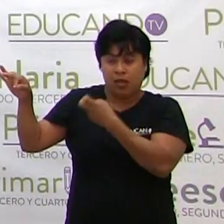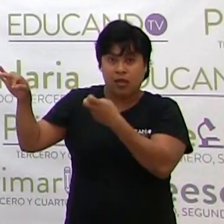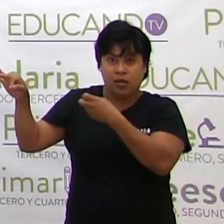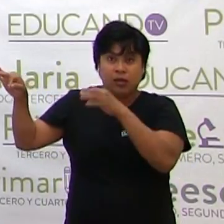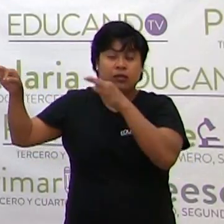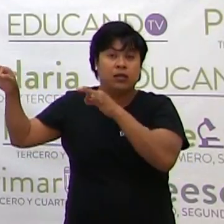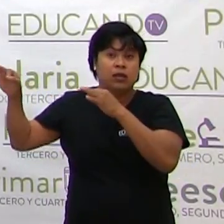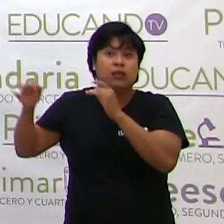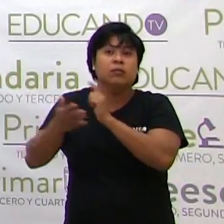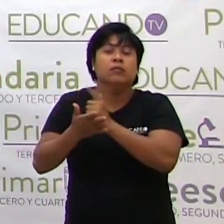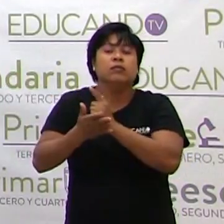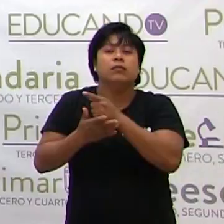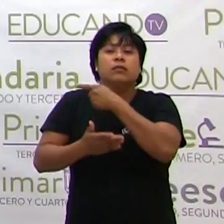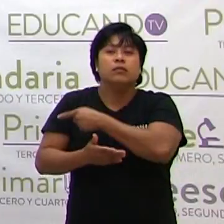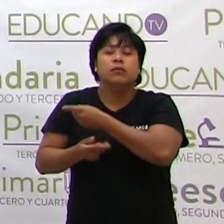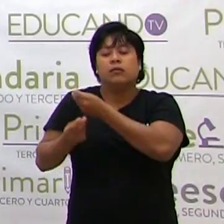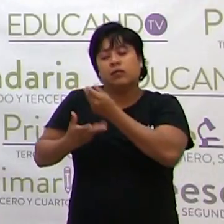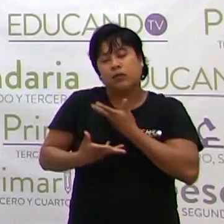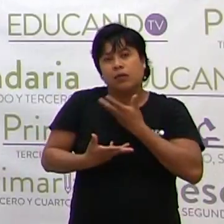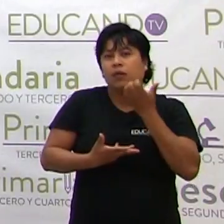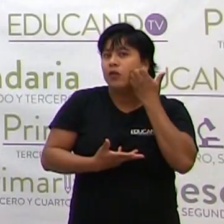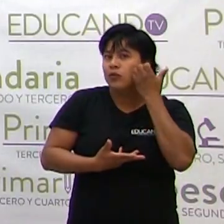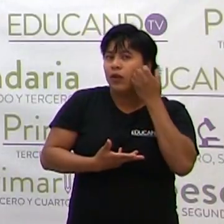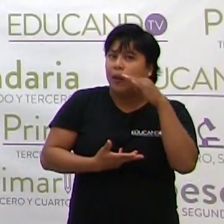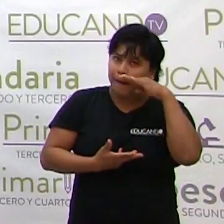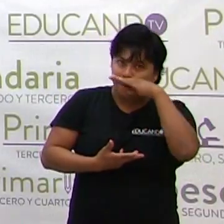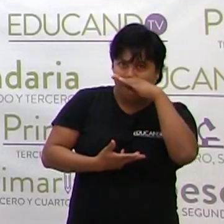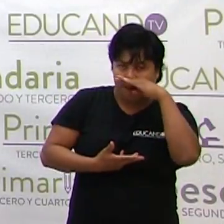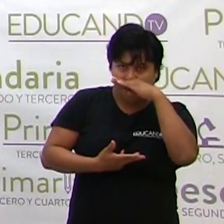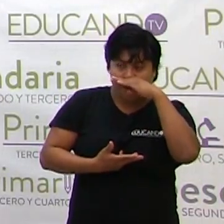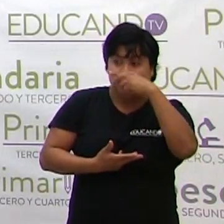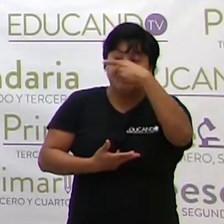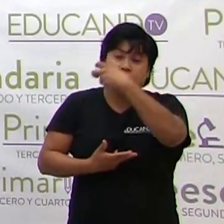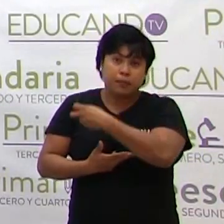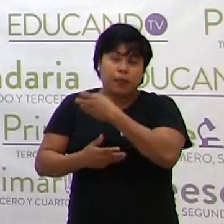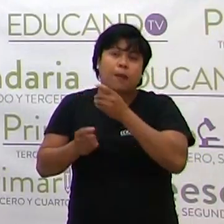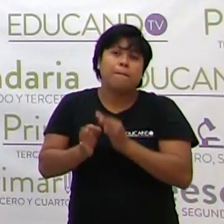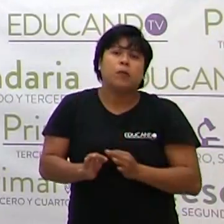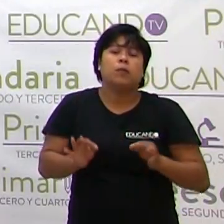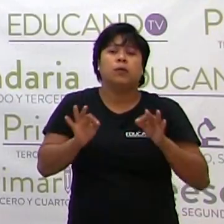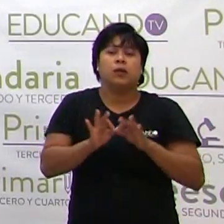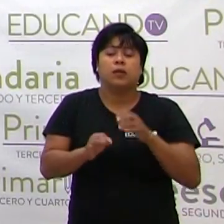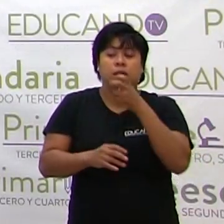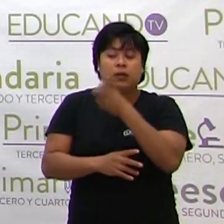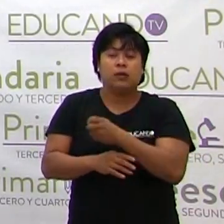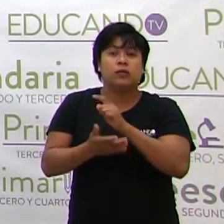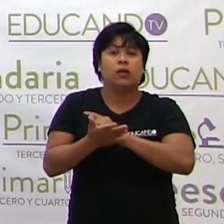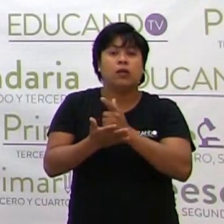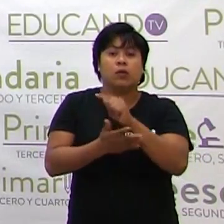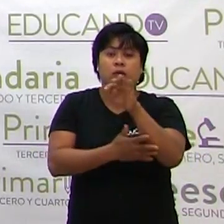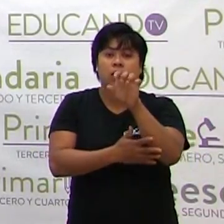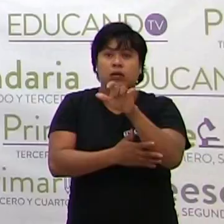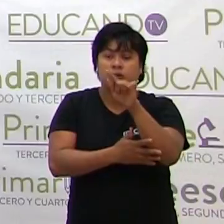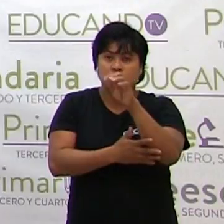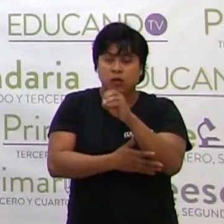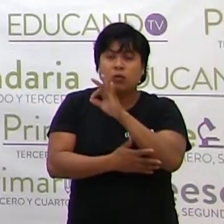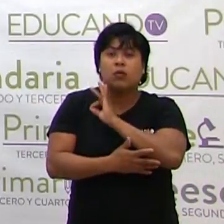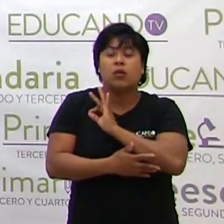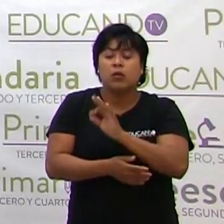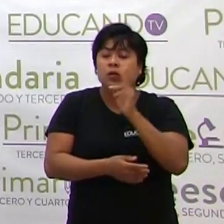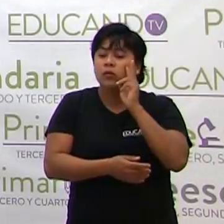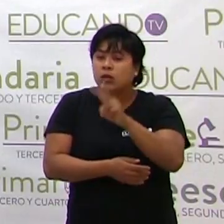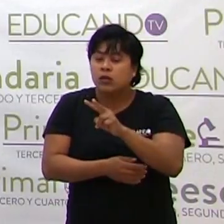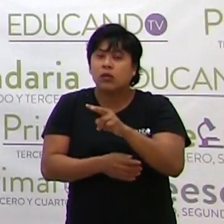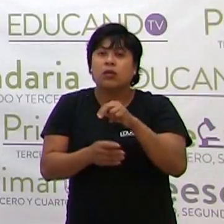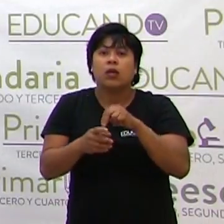van a proporcionar en la escuela de forma gratuita. Es muy importante que los libros de textos los podamos encontrar